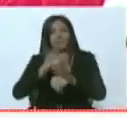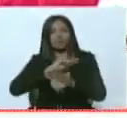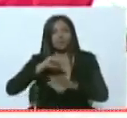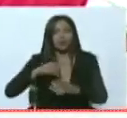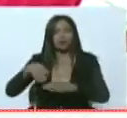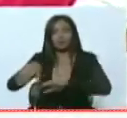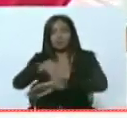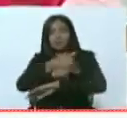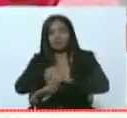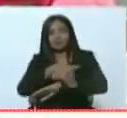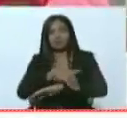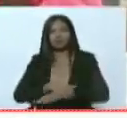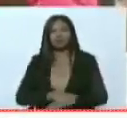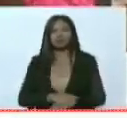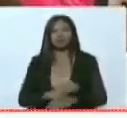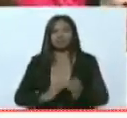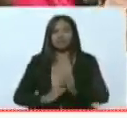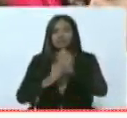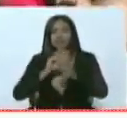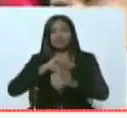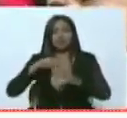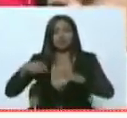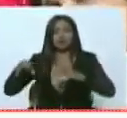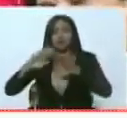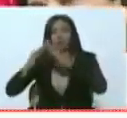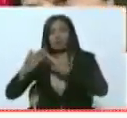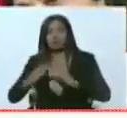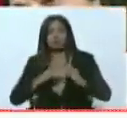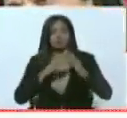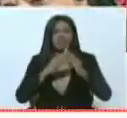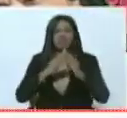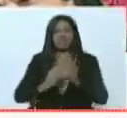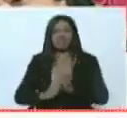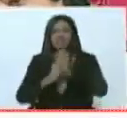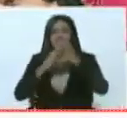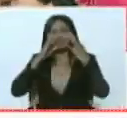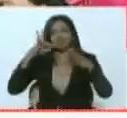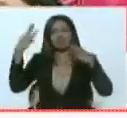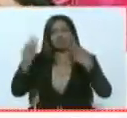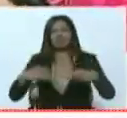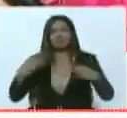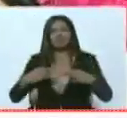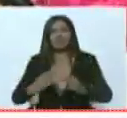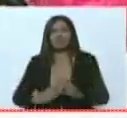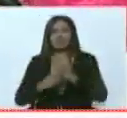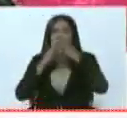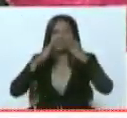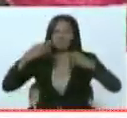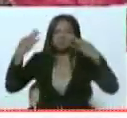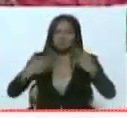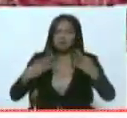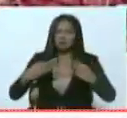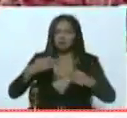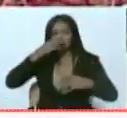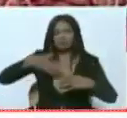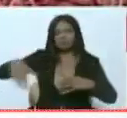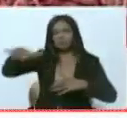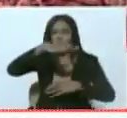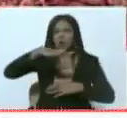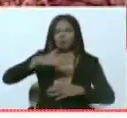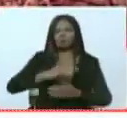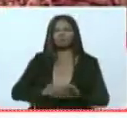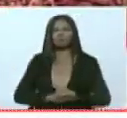calles, en líderes de sus comunidades, en líderes verdaderos, lideresas verdaderas del pueblo.